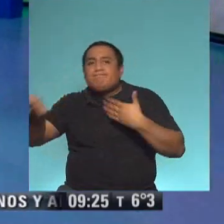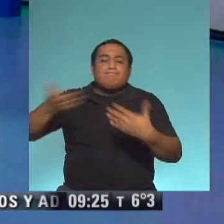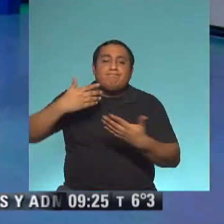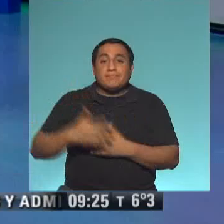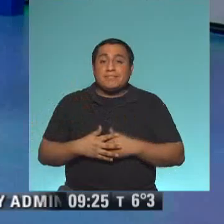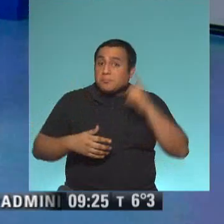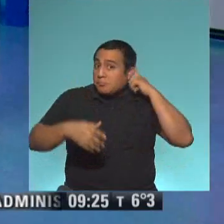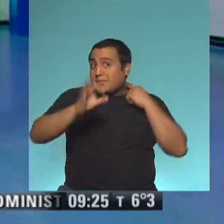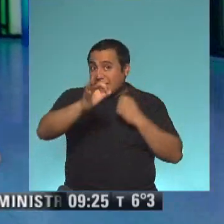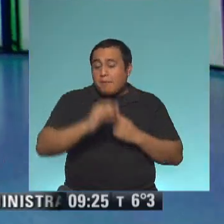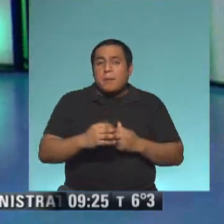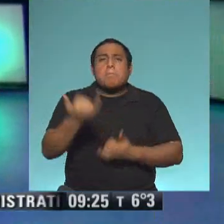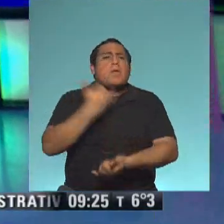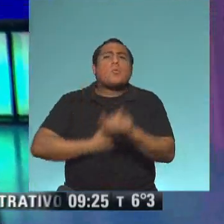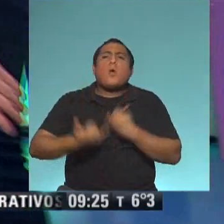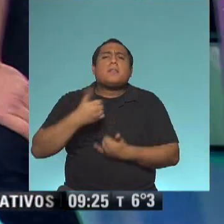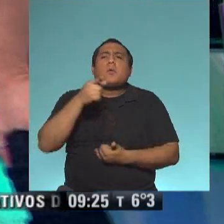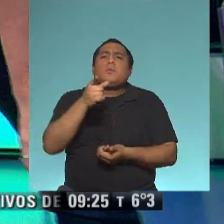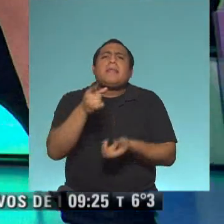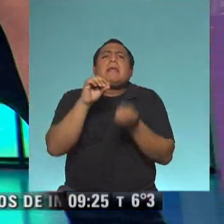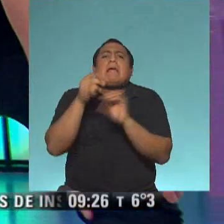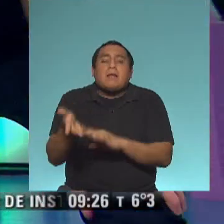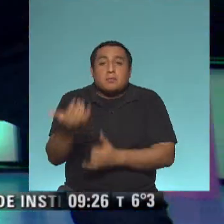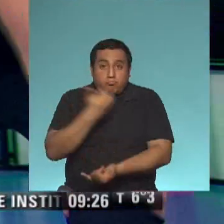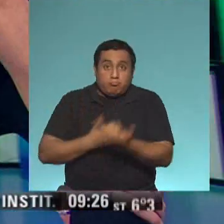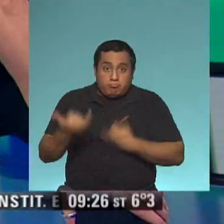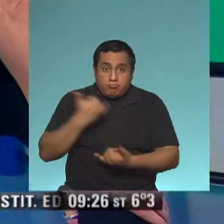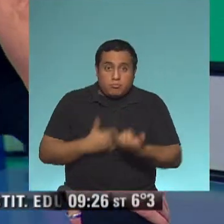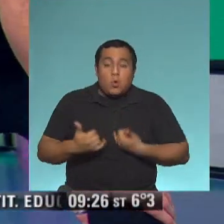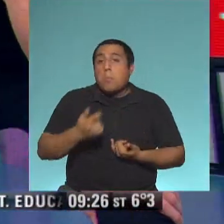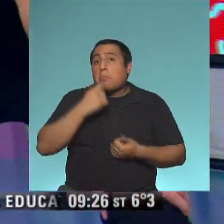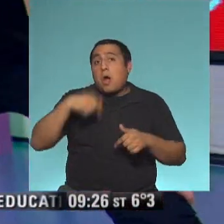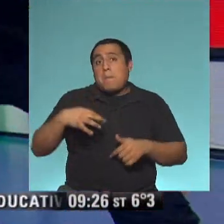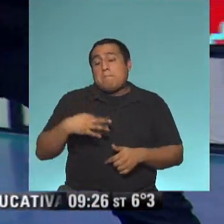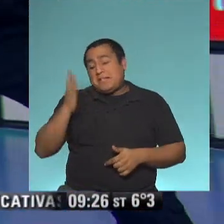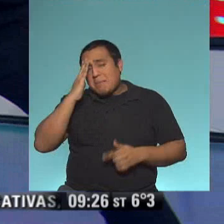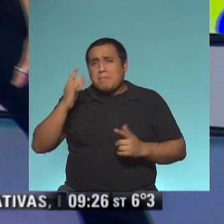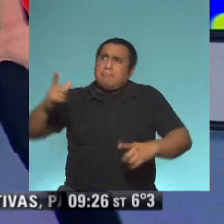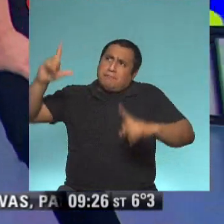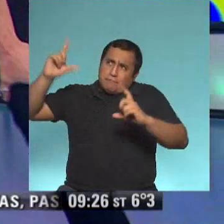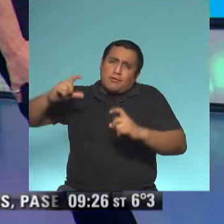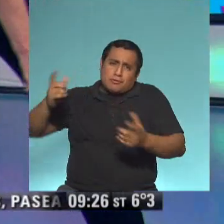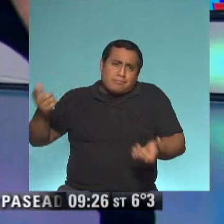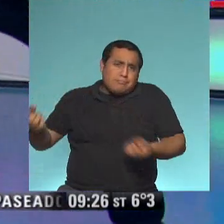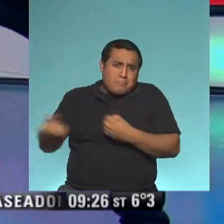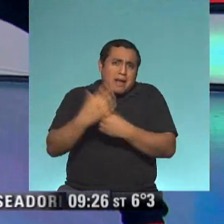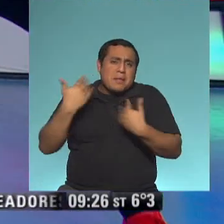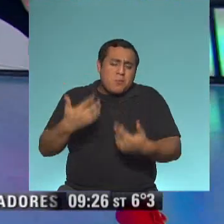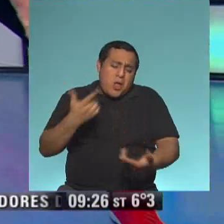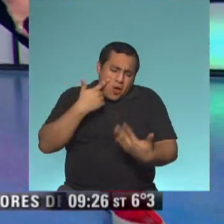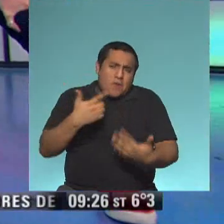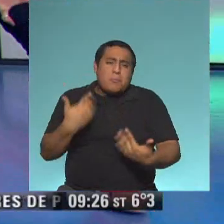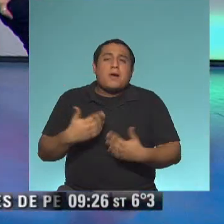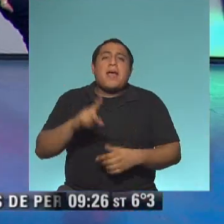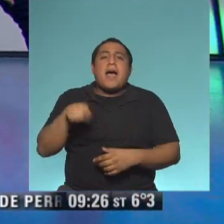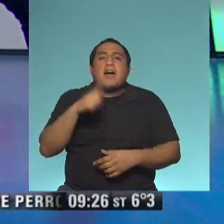Así que ustedes ya saben. Nos cuentan lo que están haciendo. Sí. Si es que todavía están en pijama, también se pueden sacar las fotos en pijama. Eso claro, sería lindo. Está, obviamente, y nos